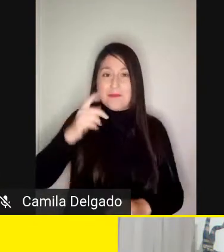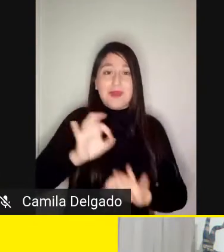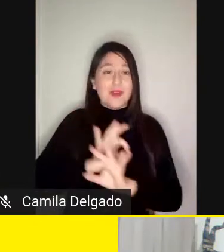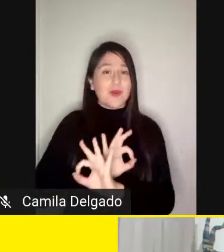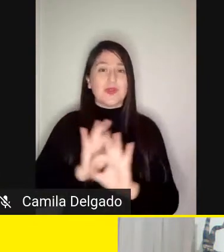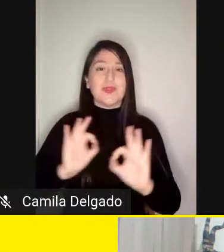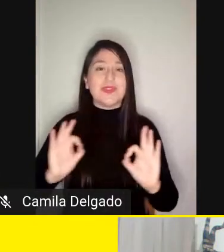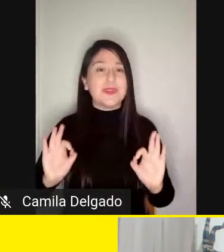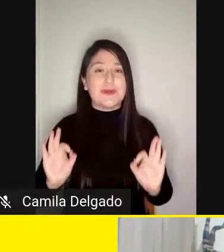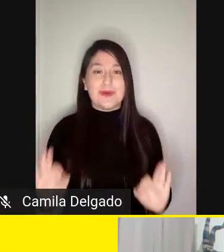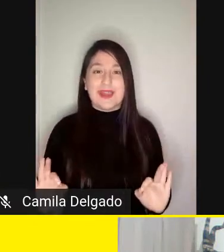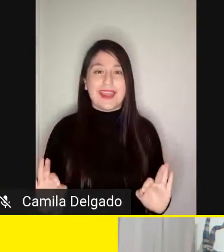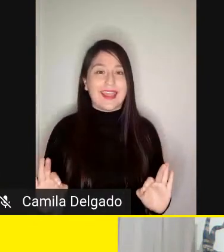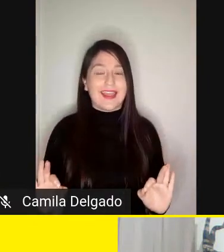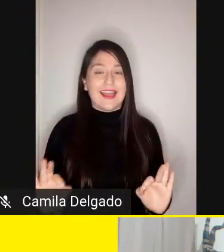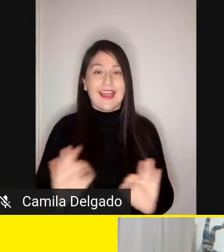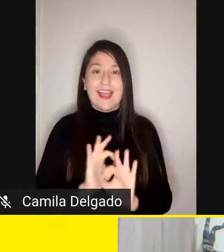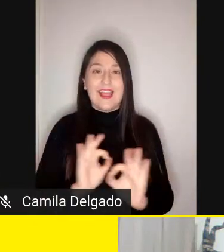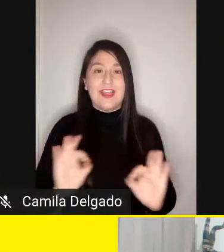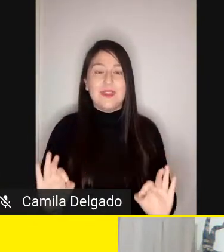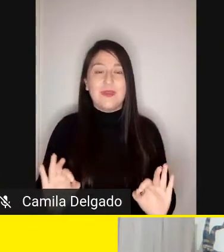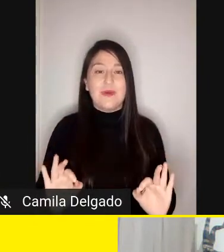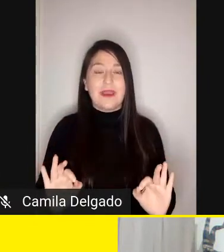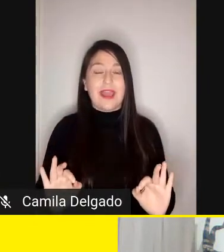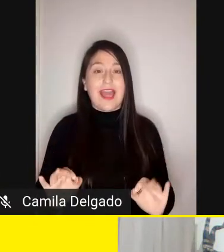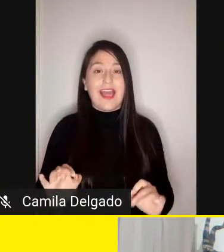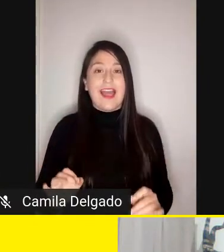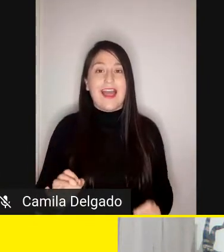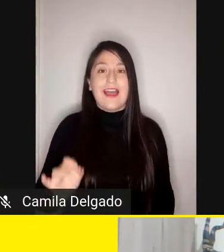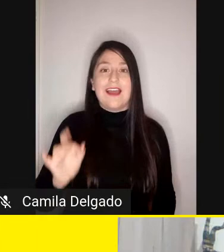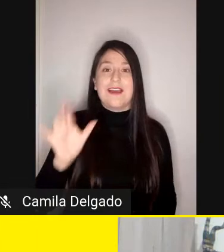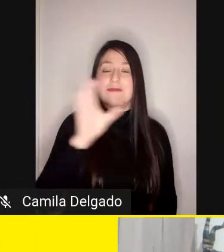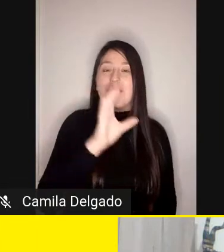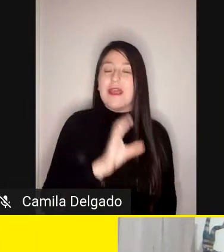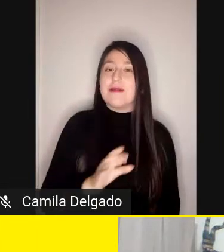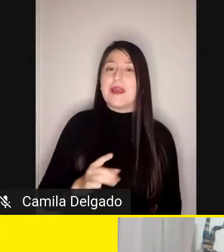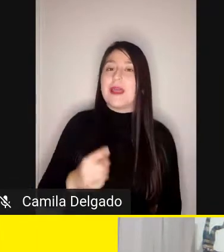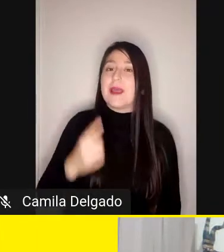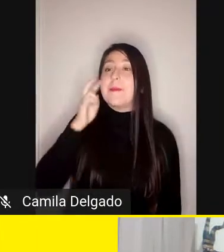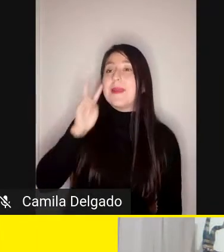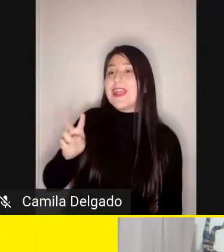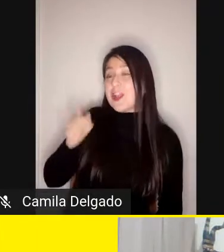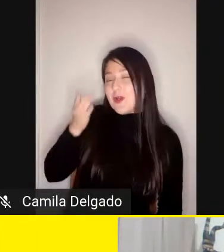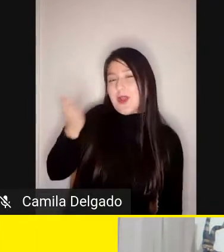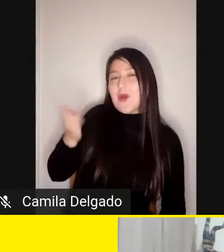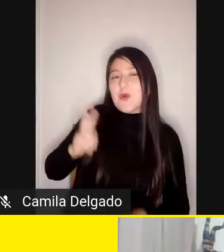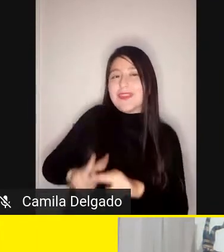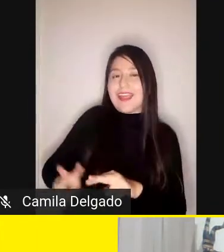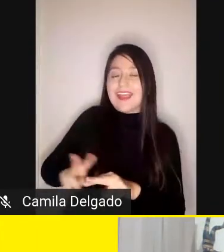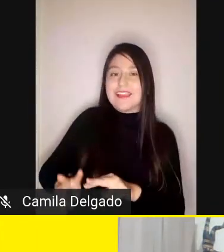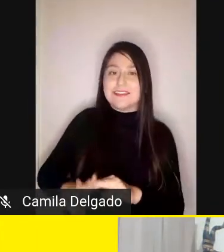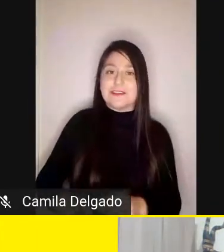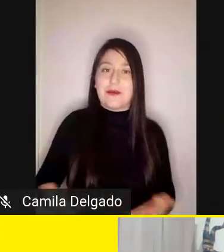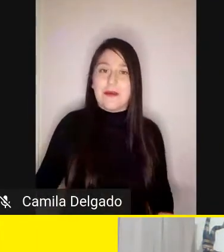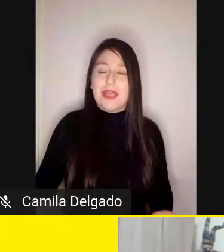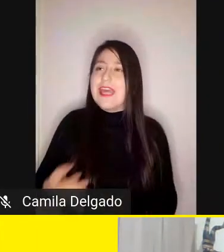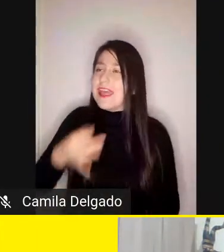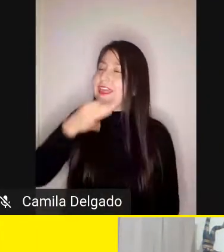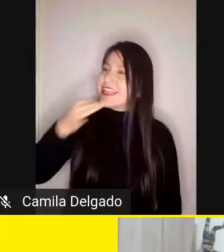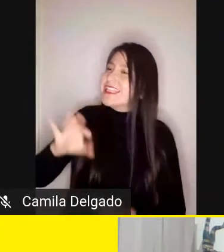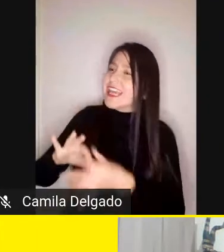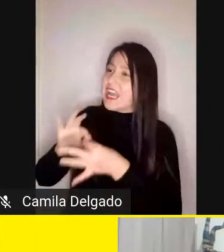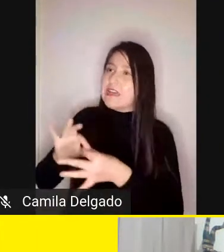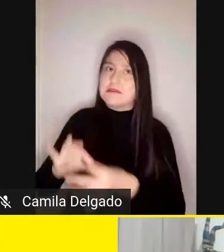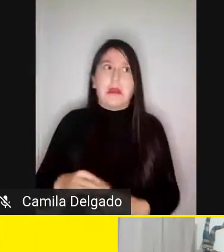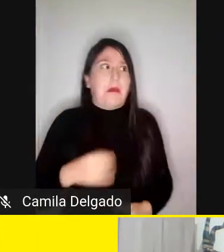que lo buscaran para decirle, mire lo que resultó de lo que usted hizo. Y para decirle gracias. Claro, y